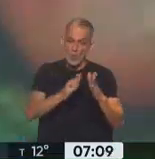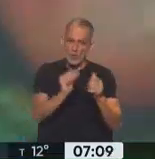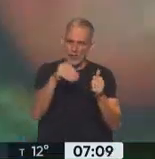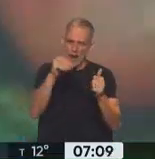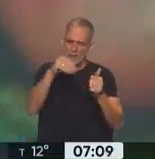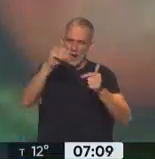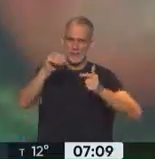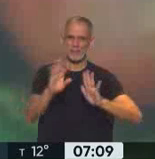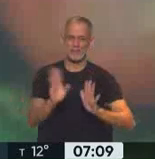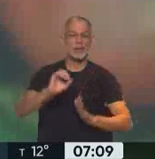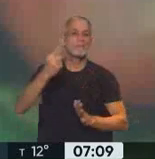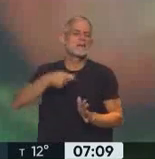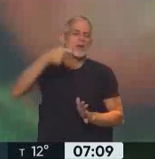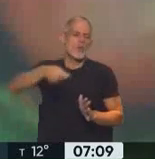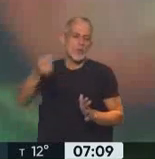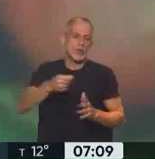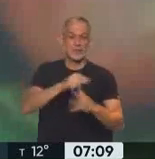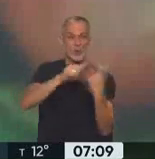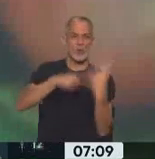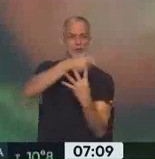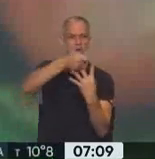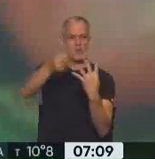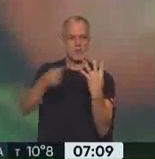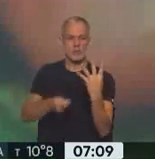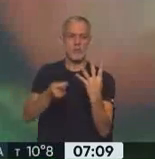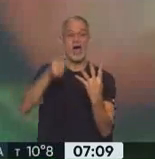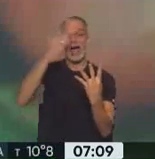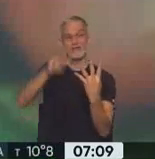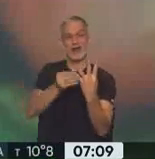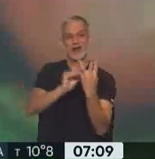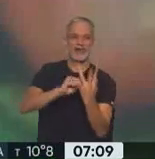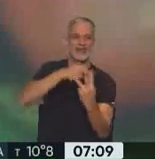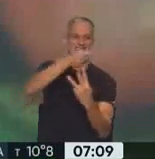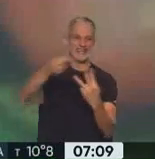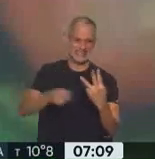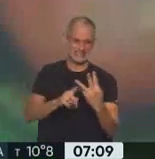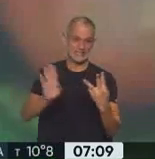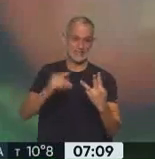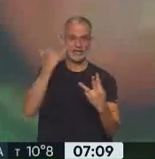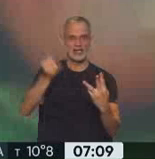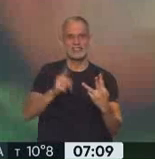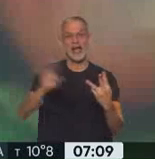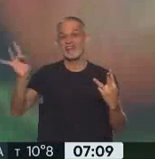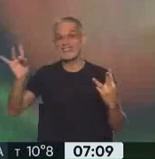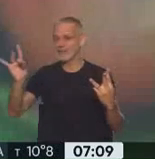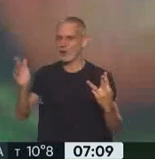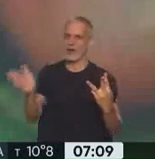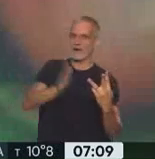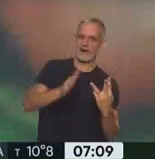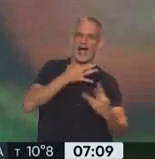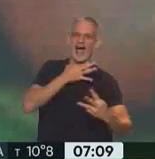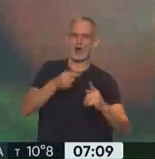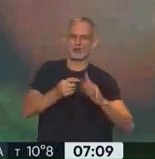de junio. Es decir, se iba a hacer en 4 cuotas, finalmente se hacen 3 y aparte se adelanta. Es decir, ya no va a ser más diciembre la última,